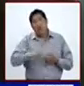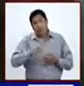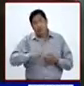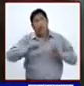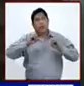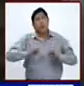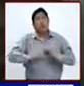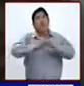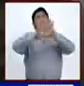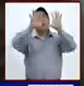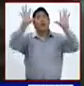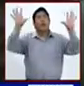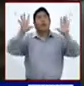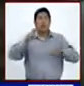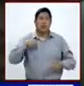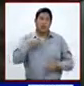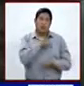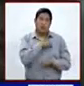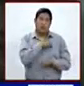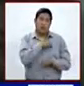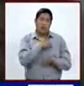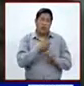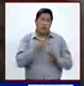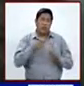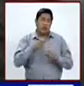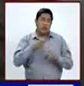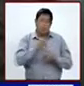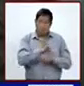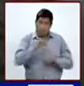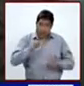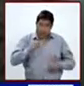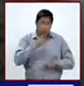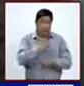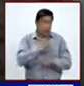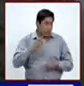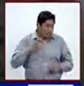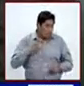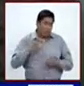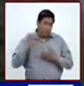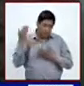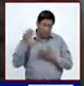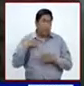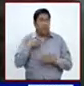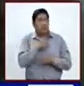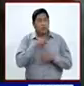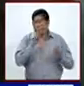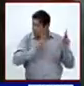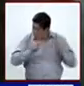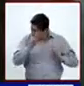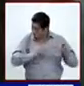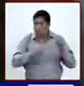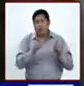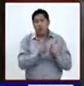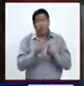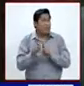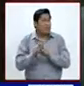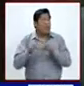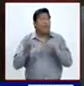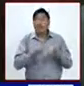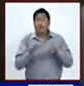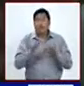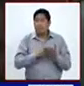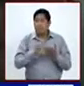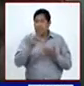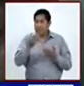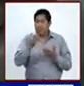de aclarar de que nosotros desde el Parlamento y nosotros como parlamentarios de Santa Cruz, lógicamente preocupados también, hemos hecho